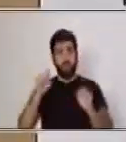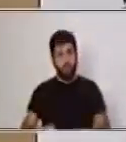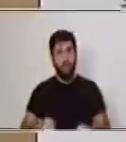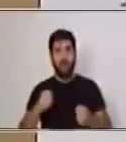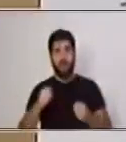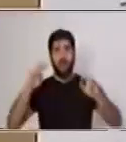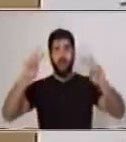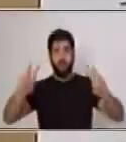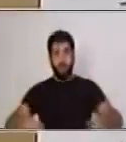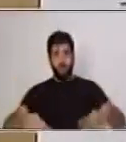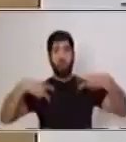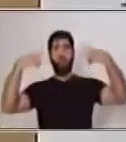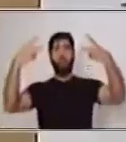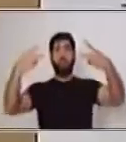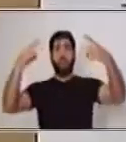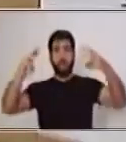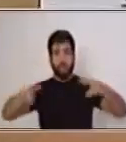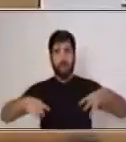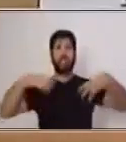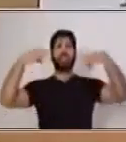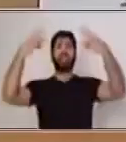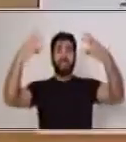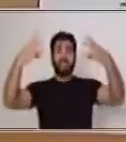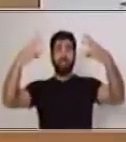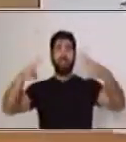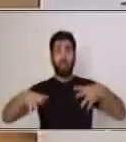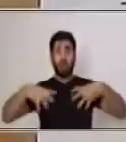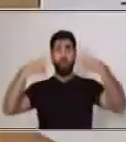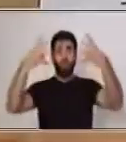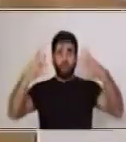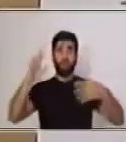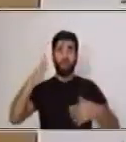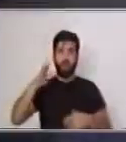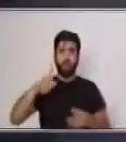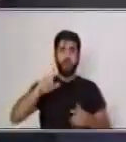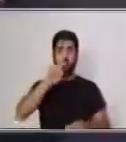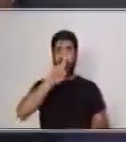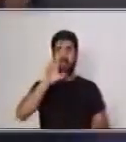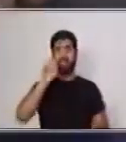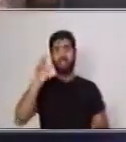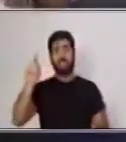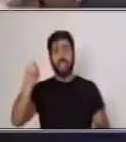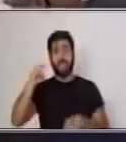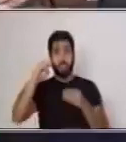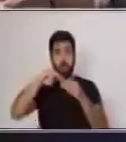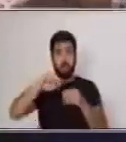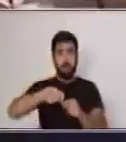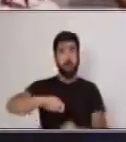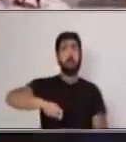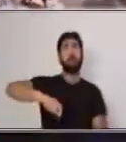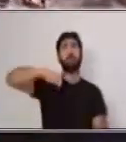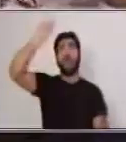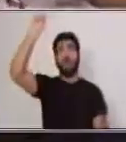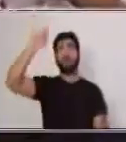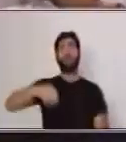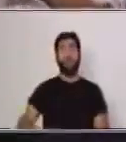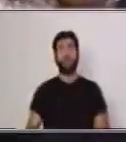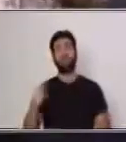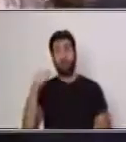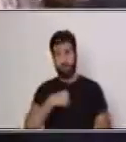las catedrales alcanzando alturas de casi 100 metros. Este es un texto y está formado por varias